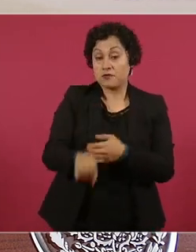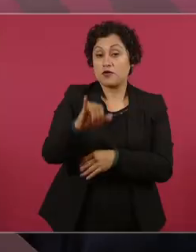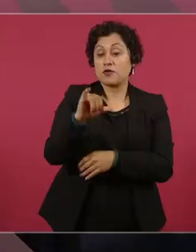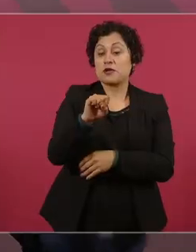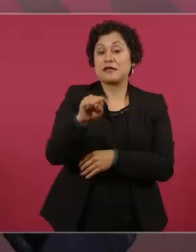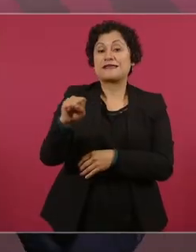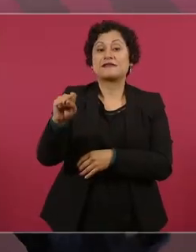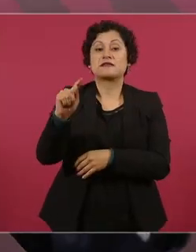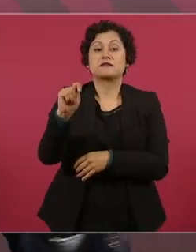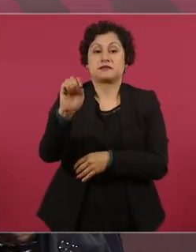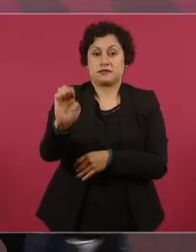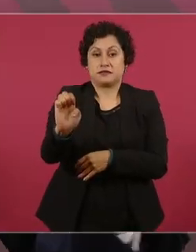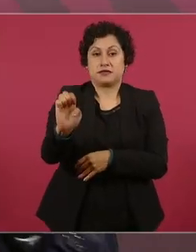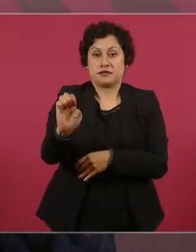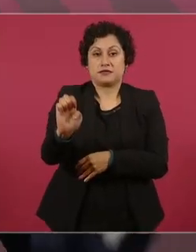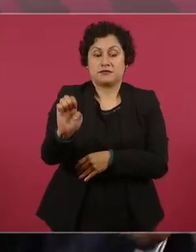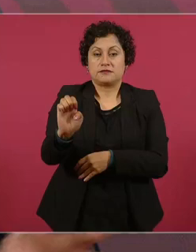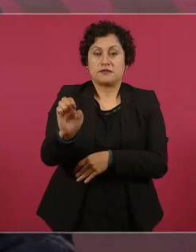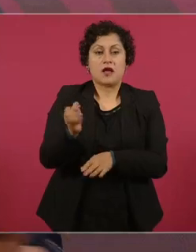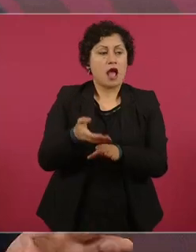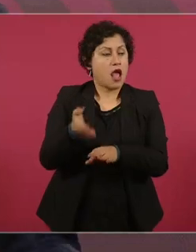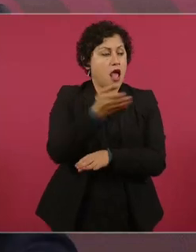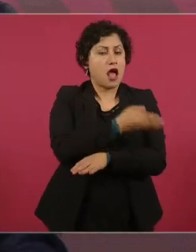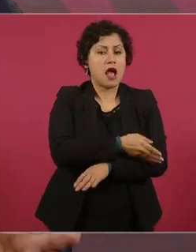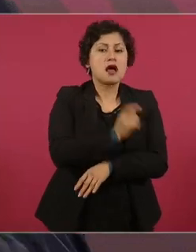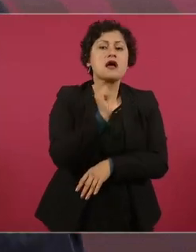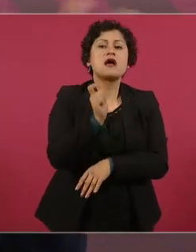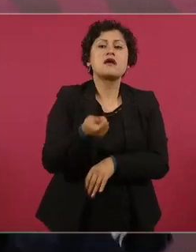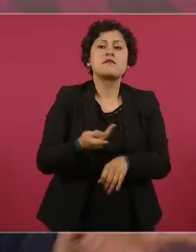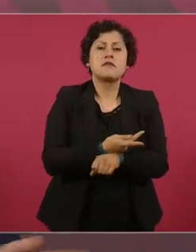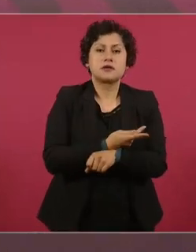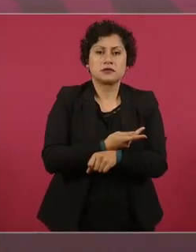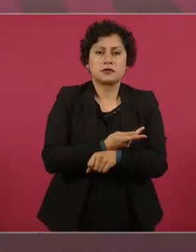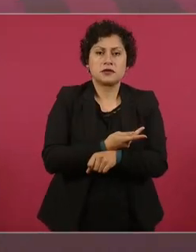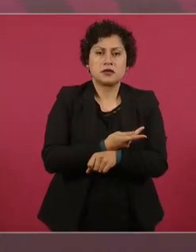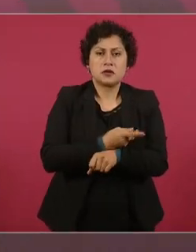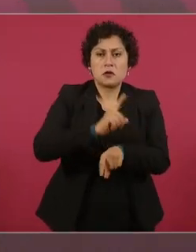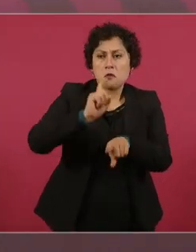lo hicieron pedazos.